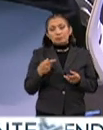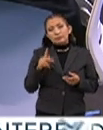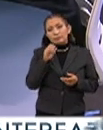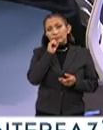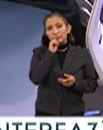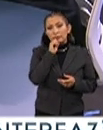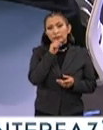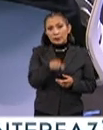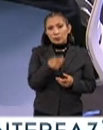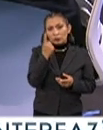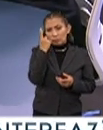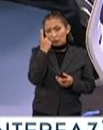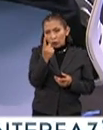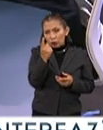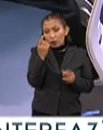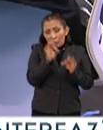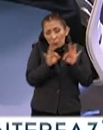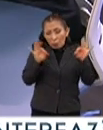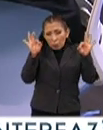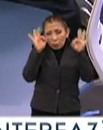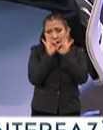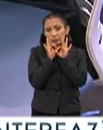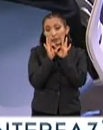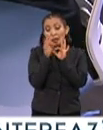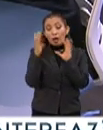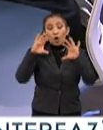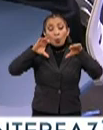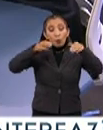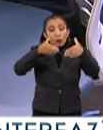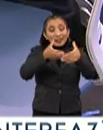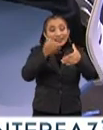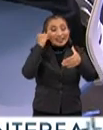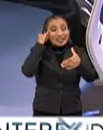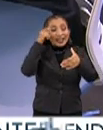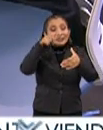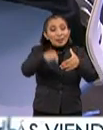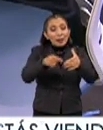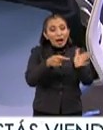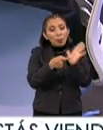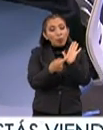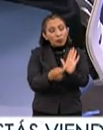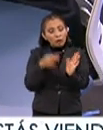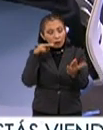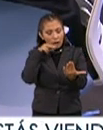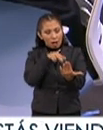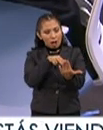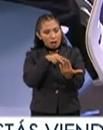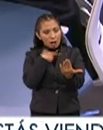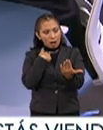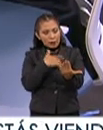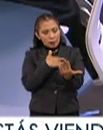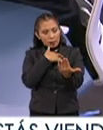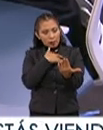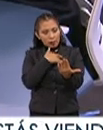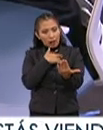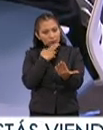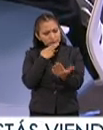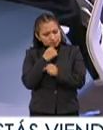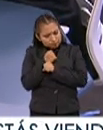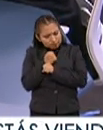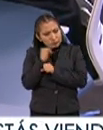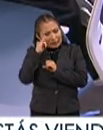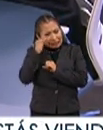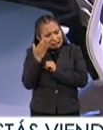pero también algo de lo que nos importa mucho es que las comunidades indígenas se vean reflejadas y que también reafirmen sus